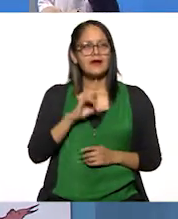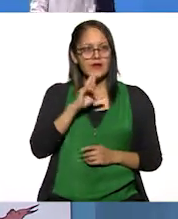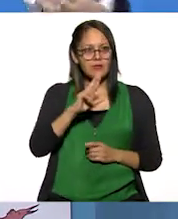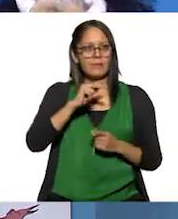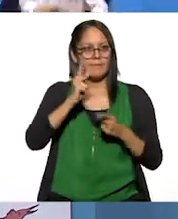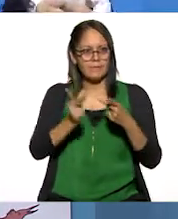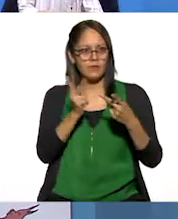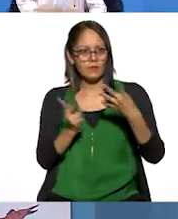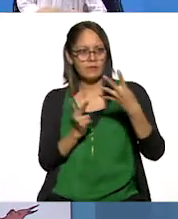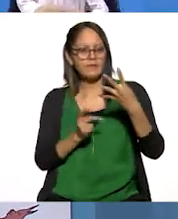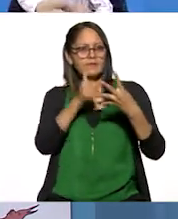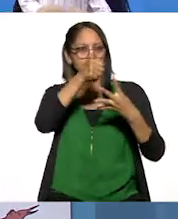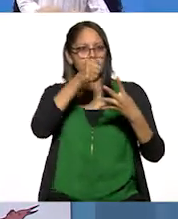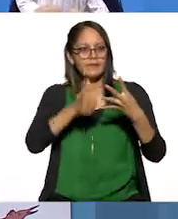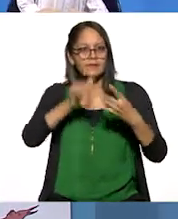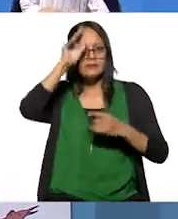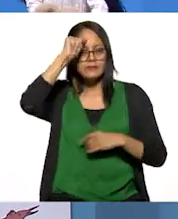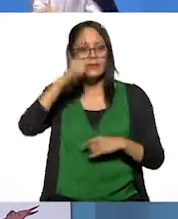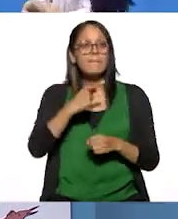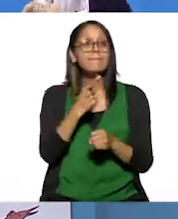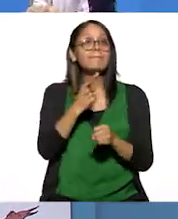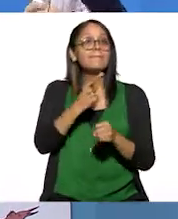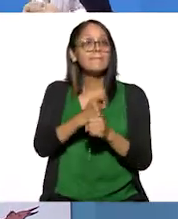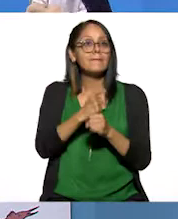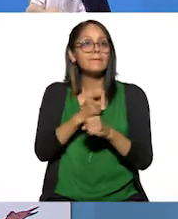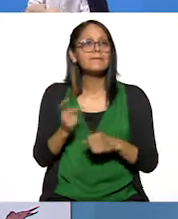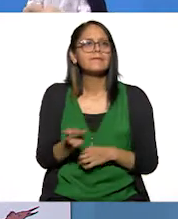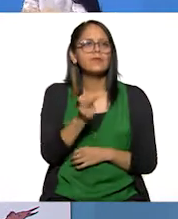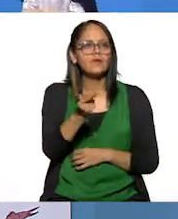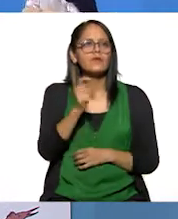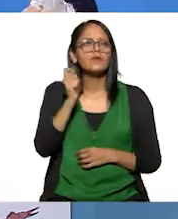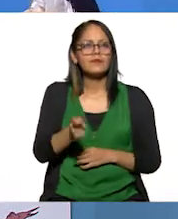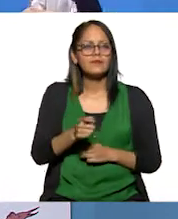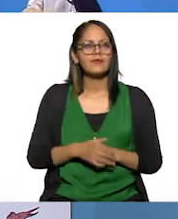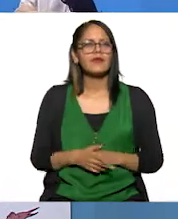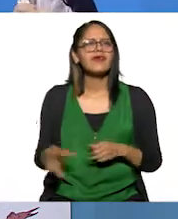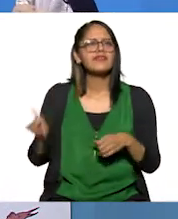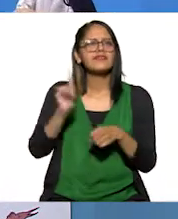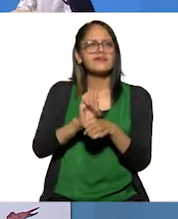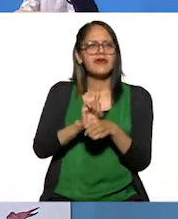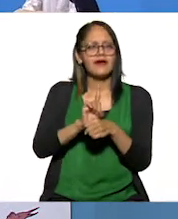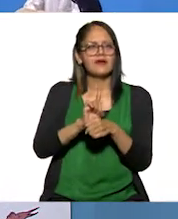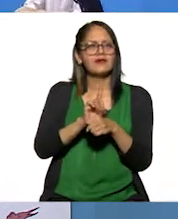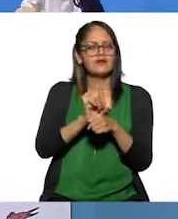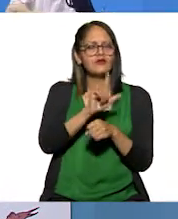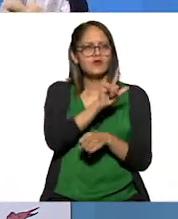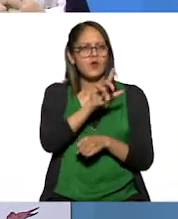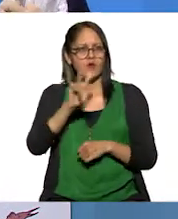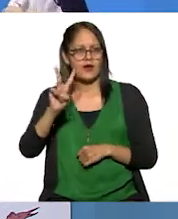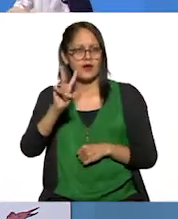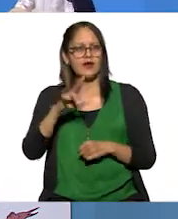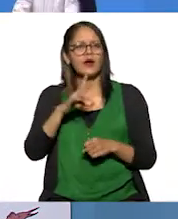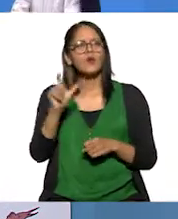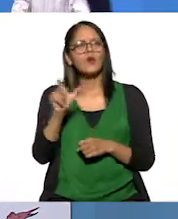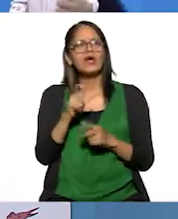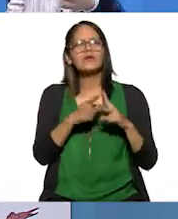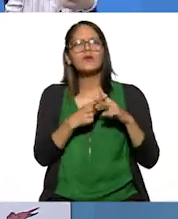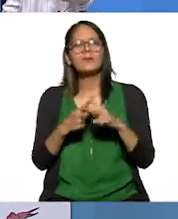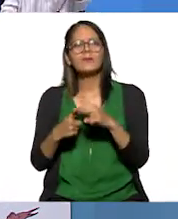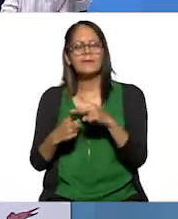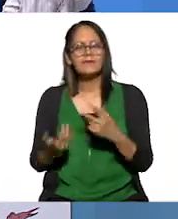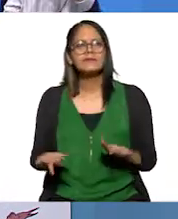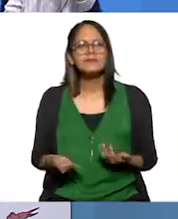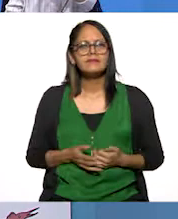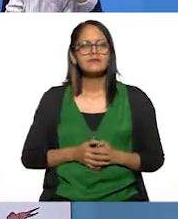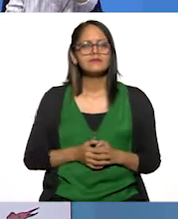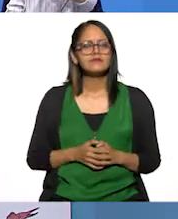las preguntas? ¿De acuerdo? Sí, sí, sí. La primera es, ¿qué días de la semana tienes matemáticas? ¿Qué días